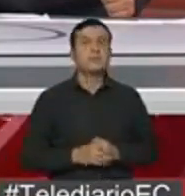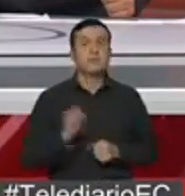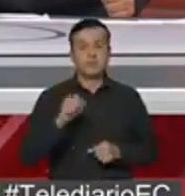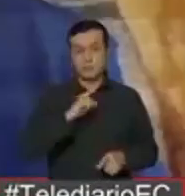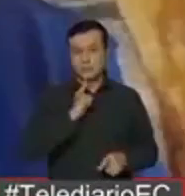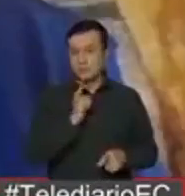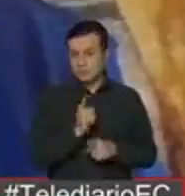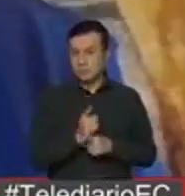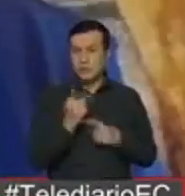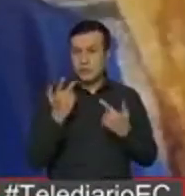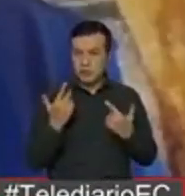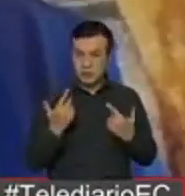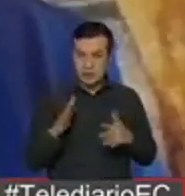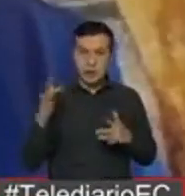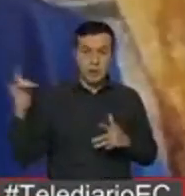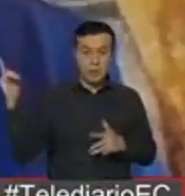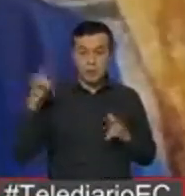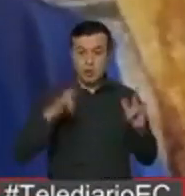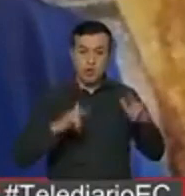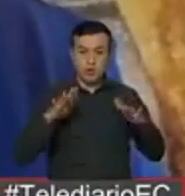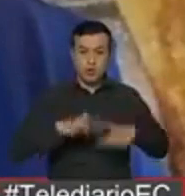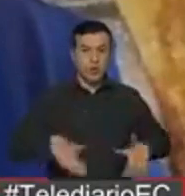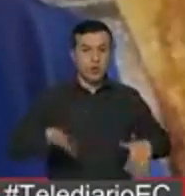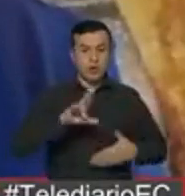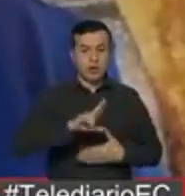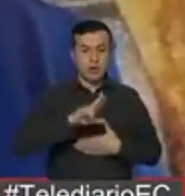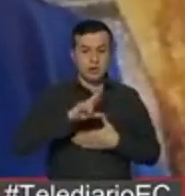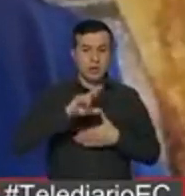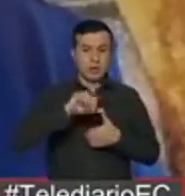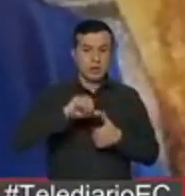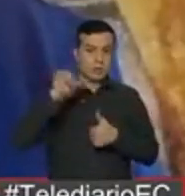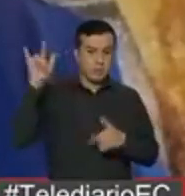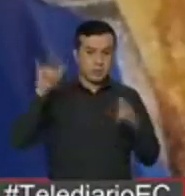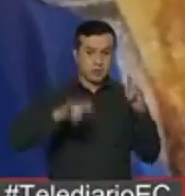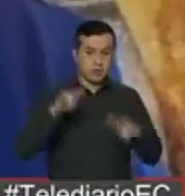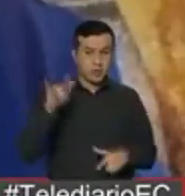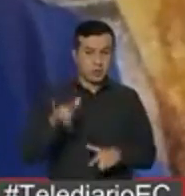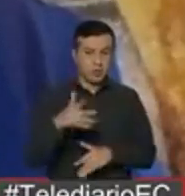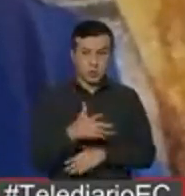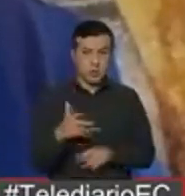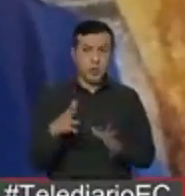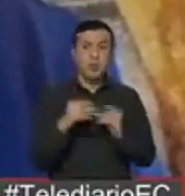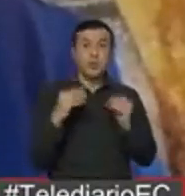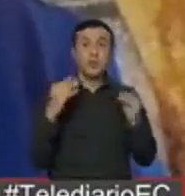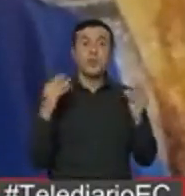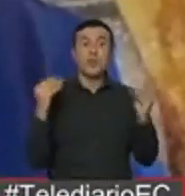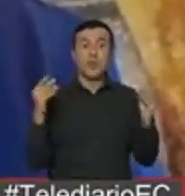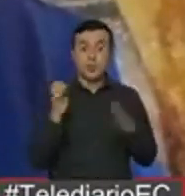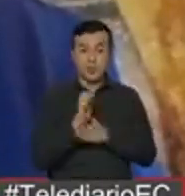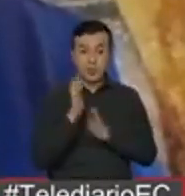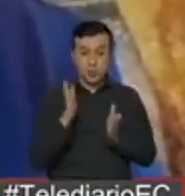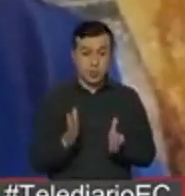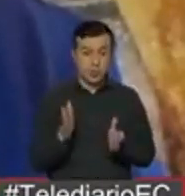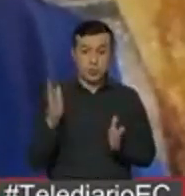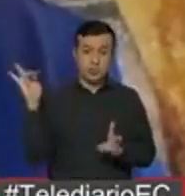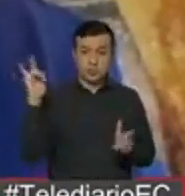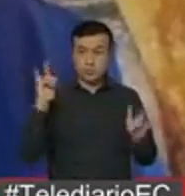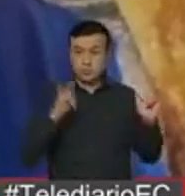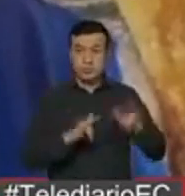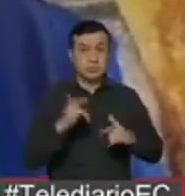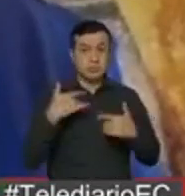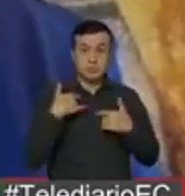Efectivamente, nosotros tuvimos vuelos en todo Latinoamérica y el Caribe, vuelos con alto porcentaje de ecuatorianos sin